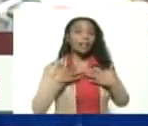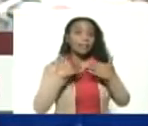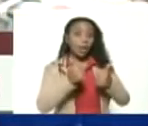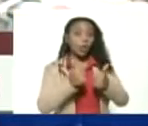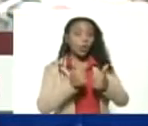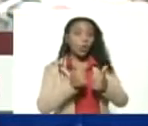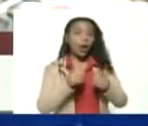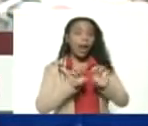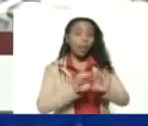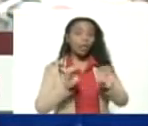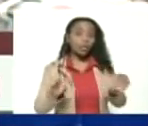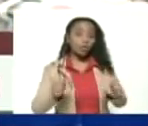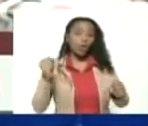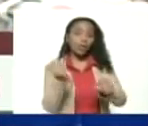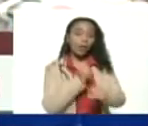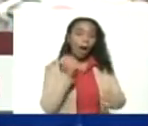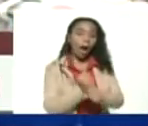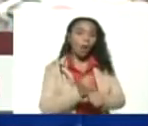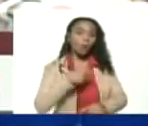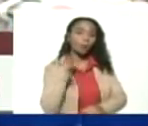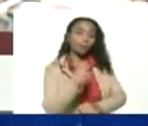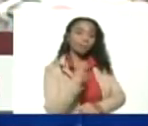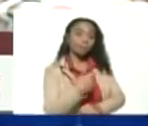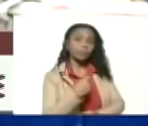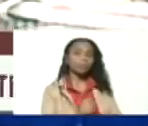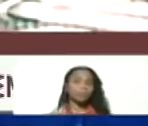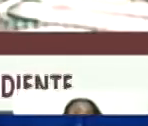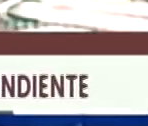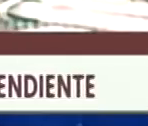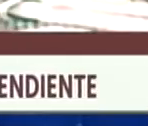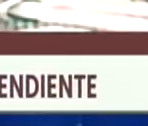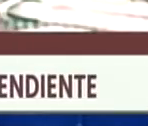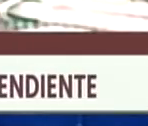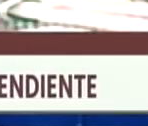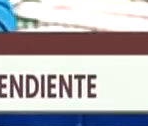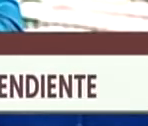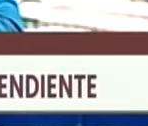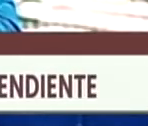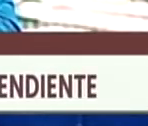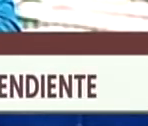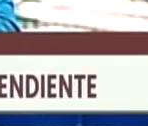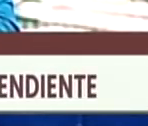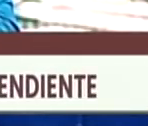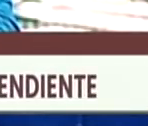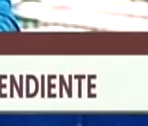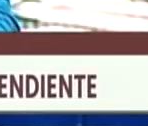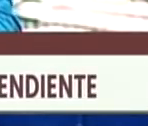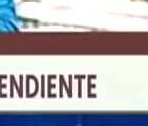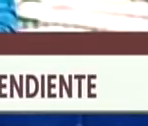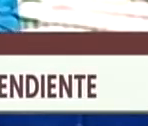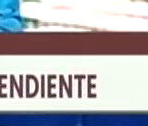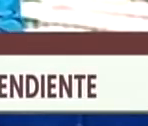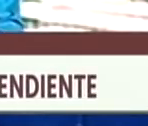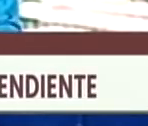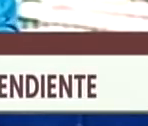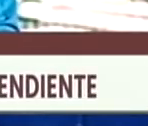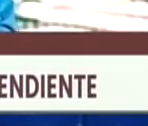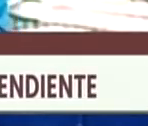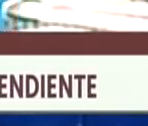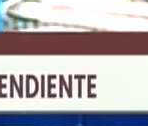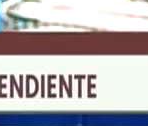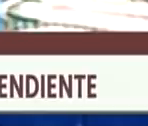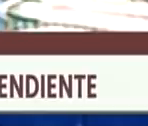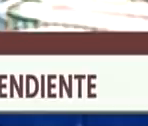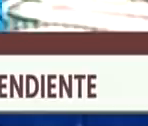educación, al empleo, al salario, a la vivienda. Eso se entiende, ¿verdad? ¿Cuál es la segunda